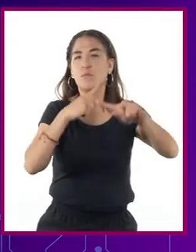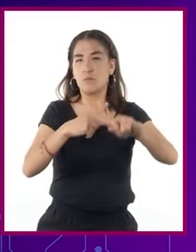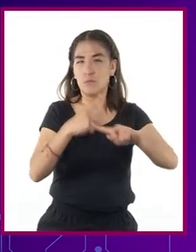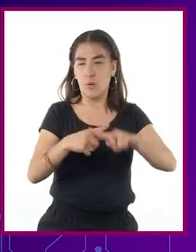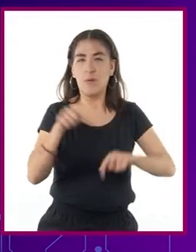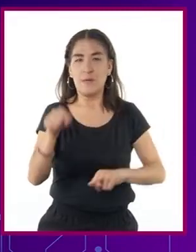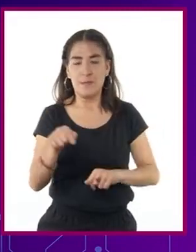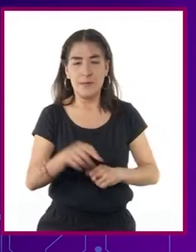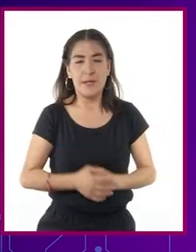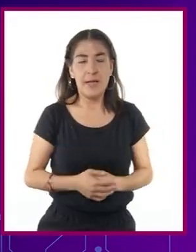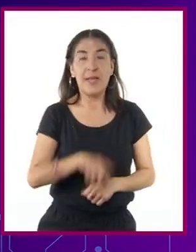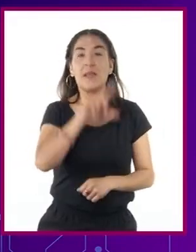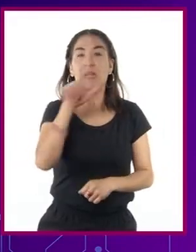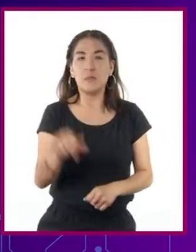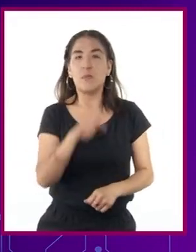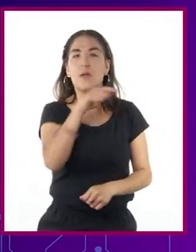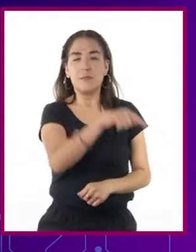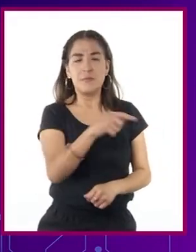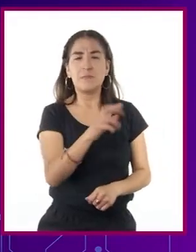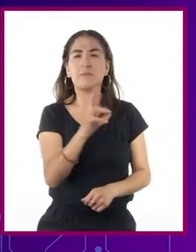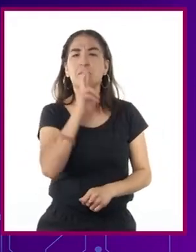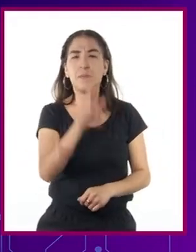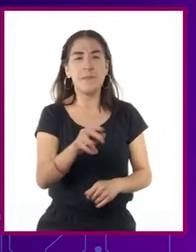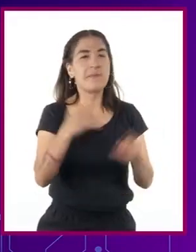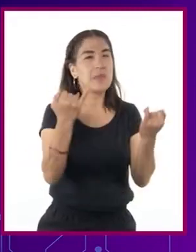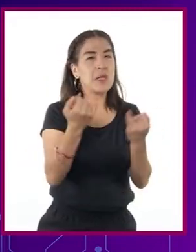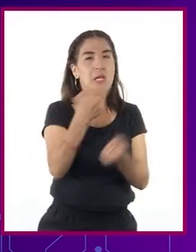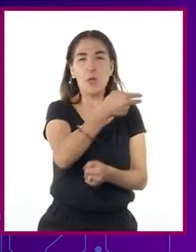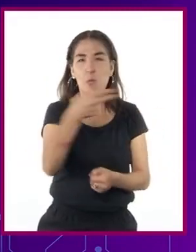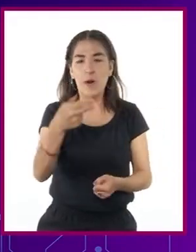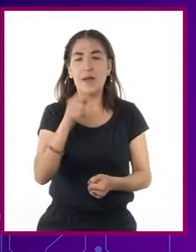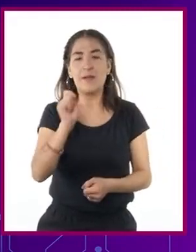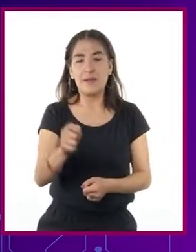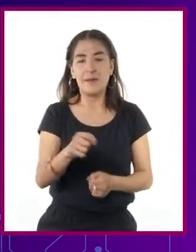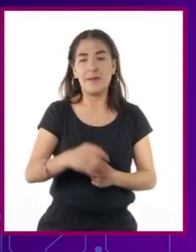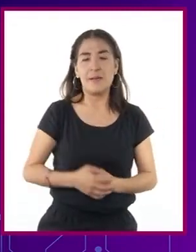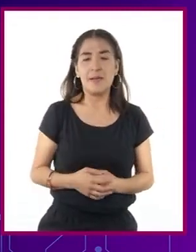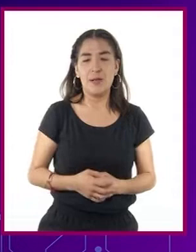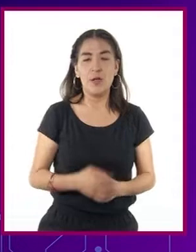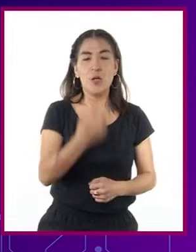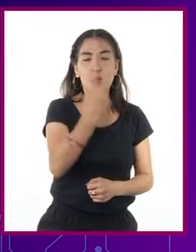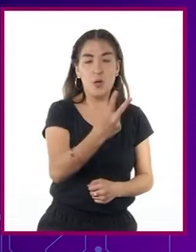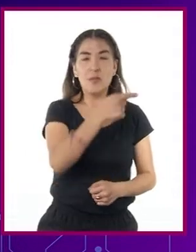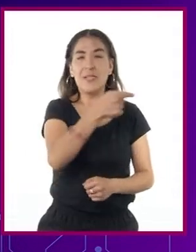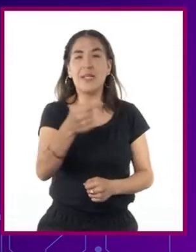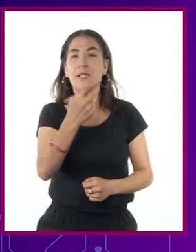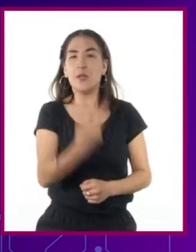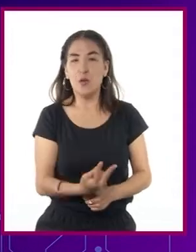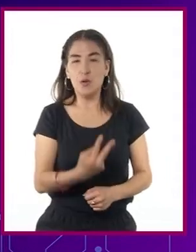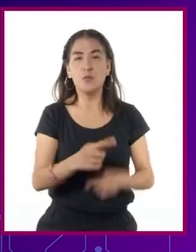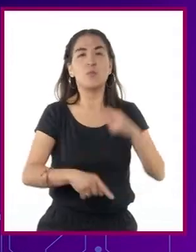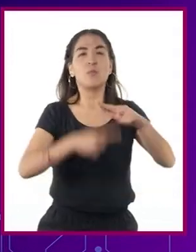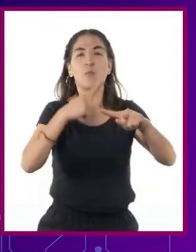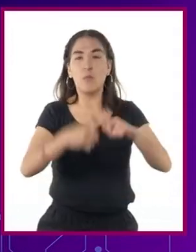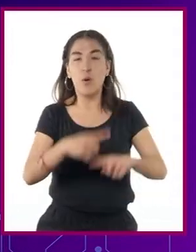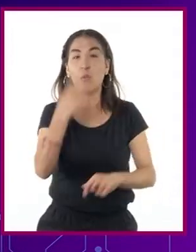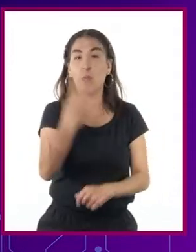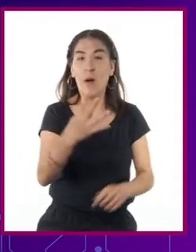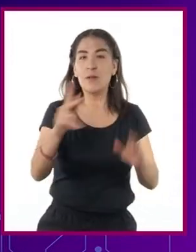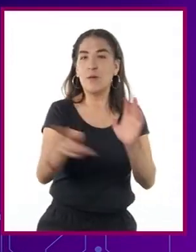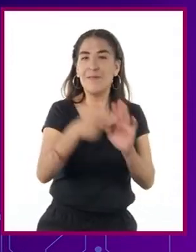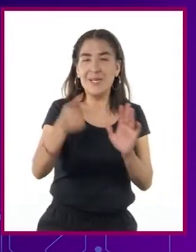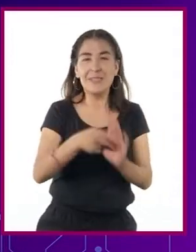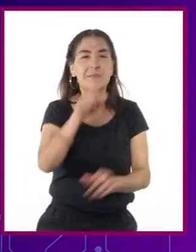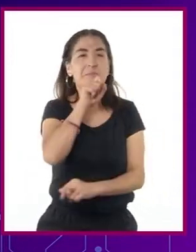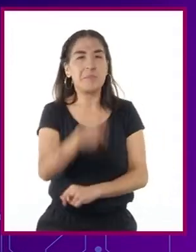A continuación tenemos que esto es igual a tener la división de 2 entre 2 multiplicándose 4 veces por